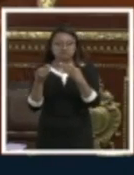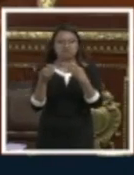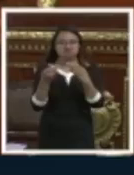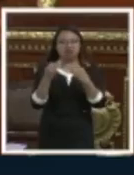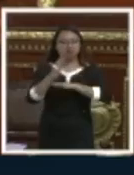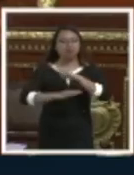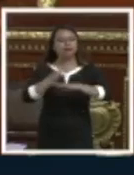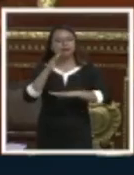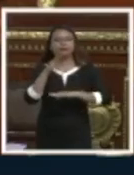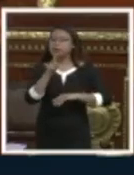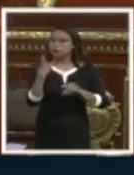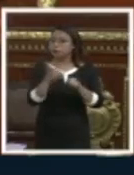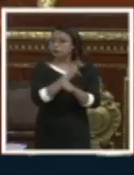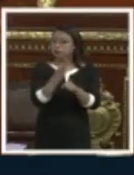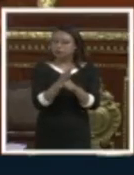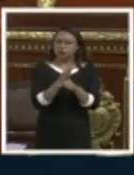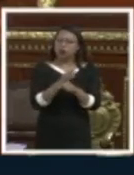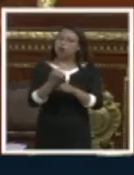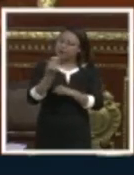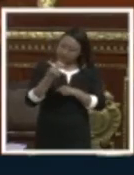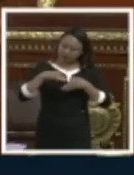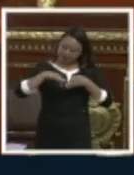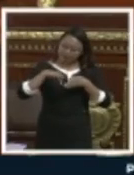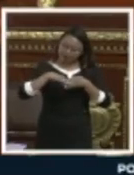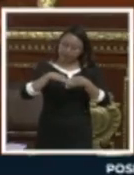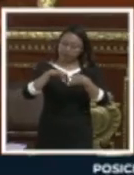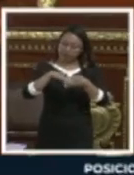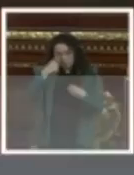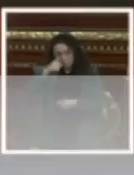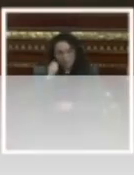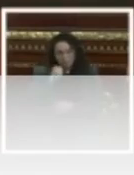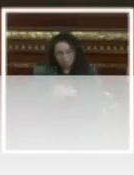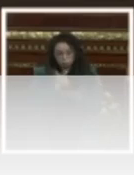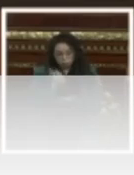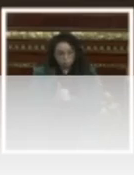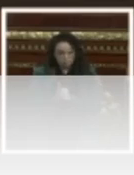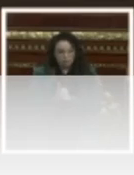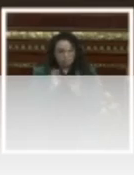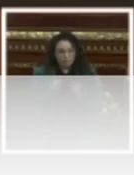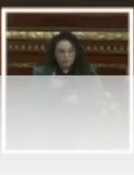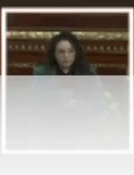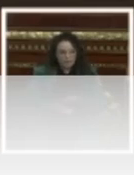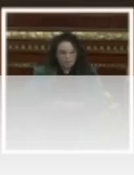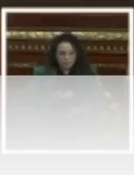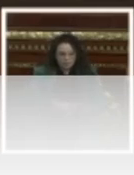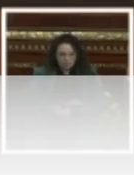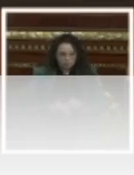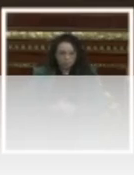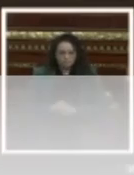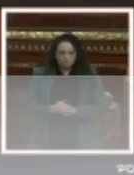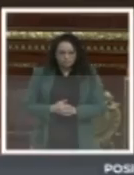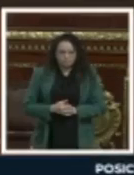pero se requiere de un esfuerzo permanente y procurando cada vez ser mejor. Jefa de gobierno,